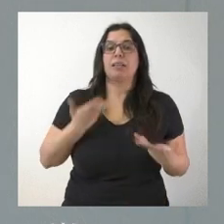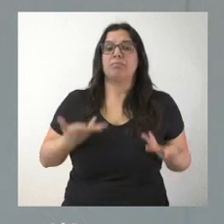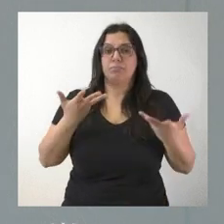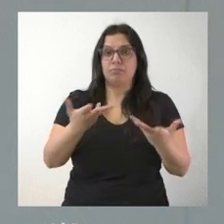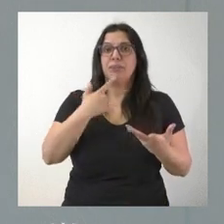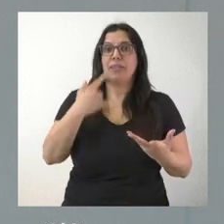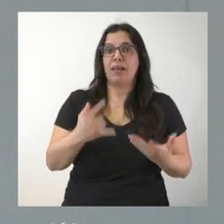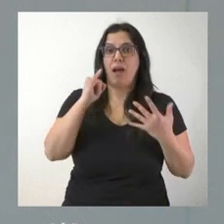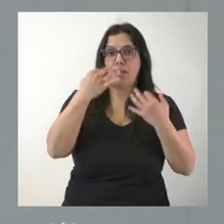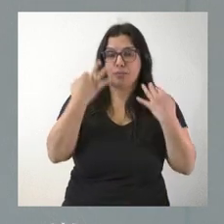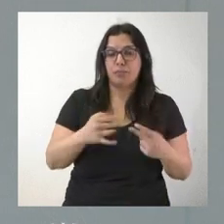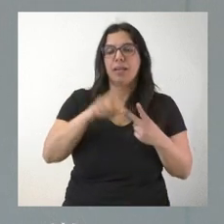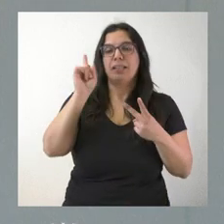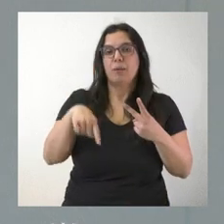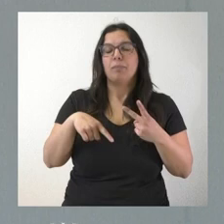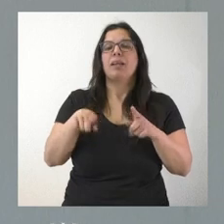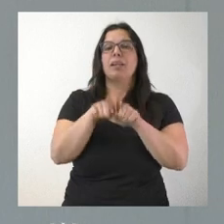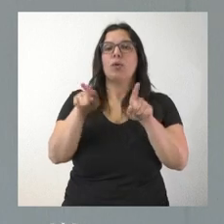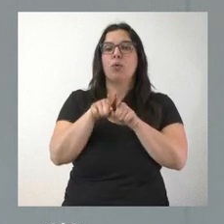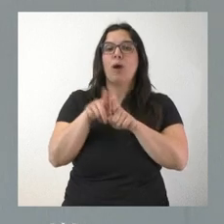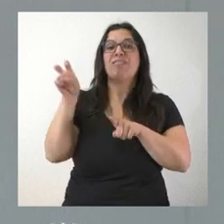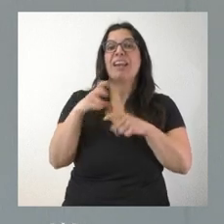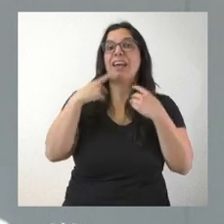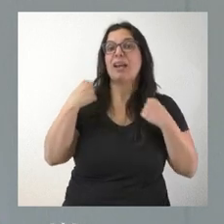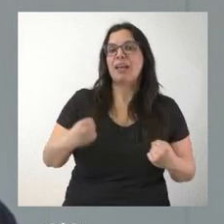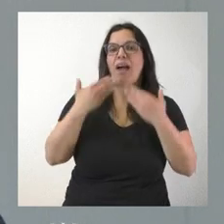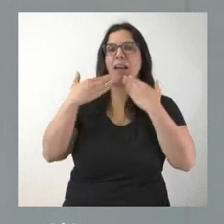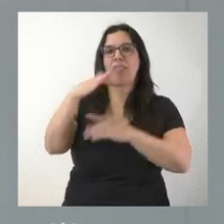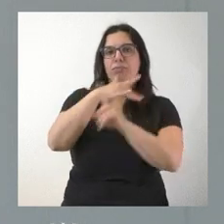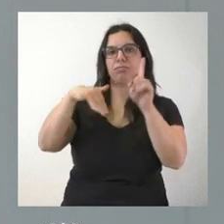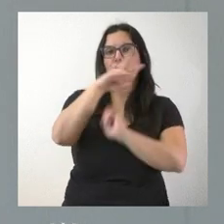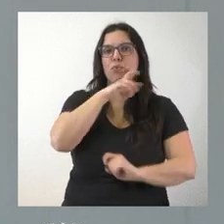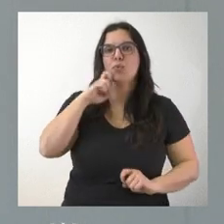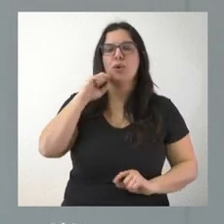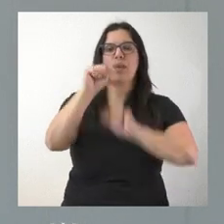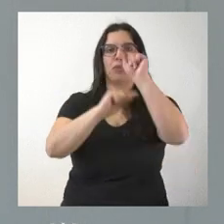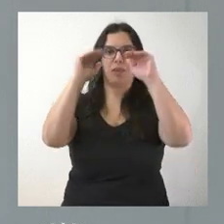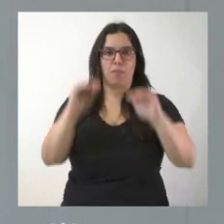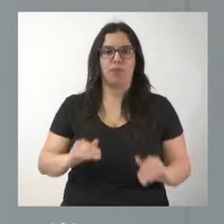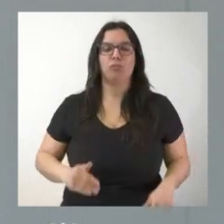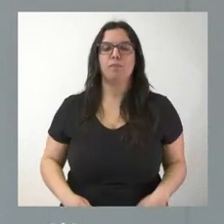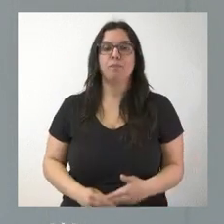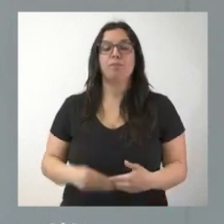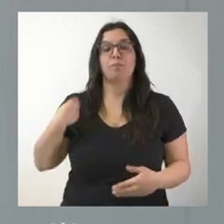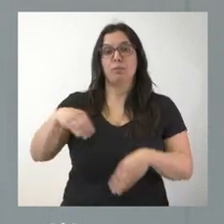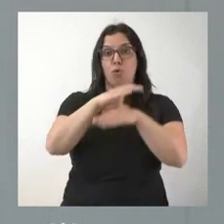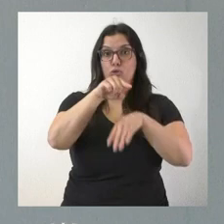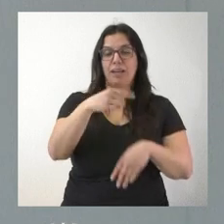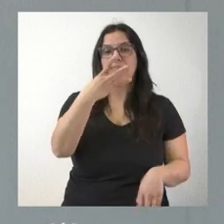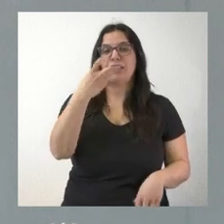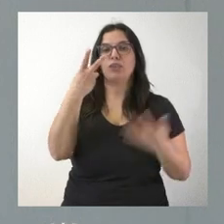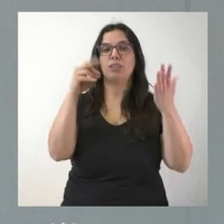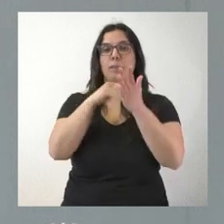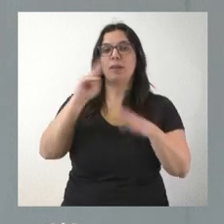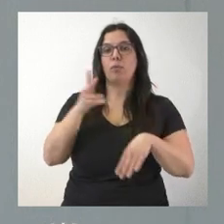Fuentes renovables de energía y reducir las emisiones a la atmósfera en esta misma consejería 370.000